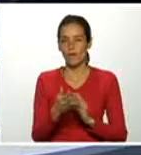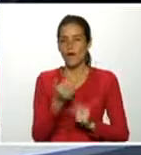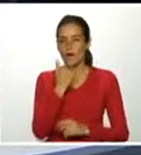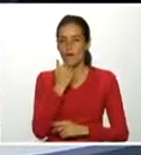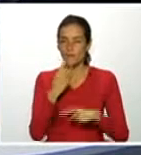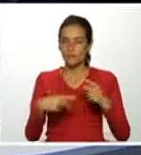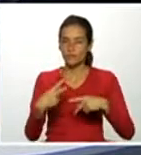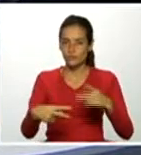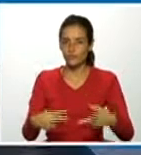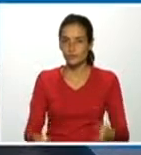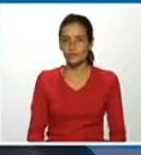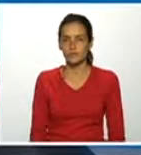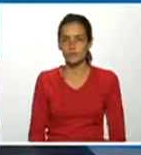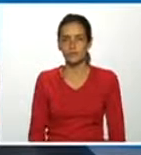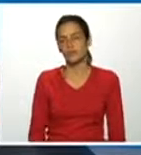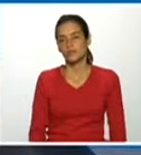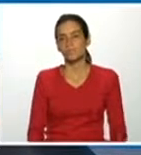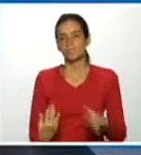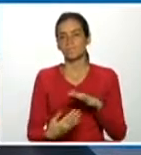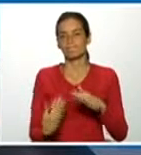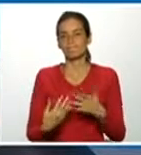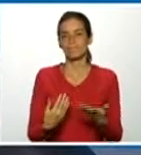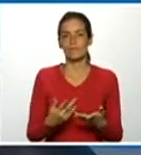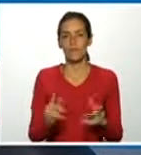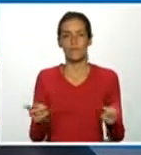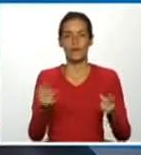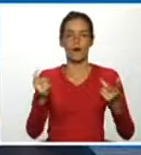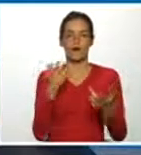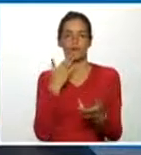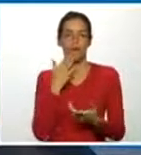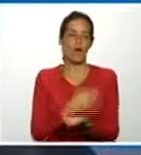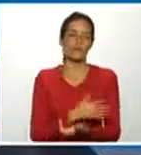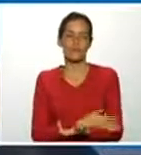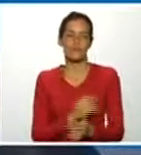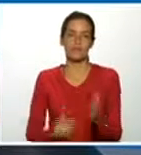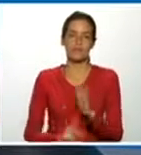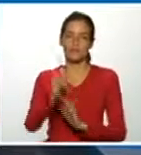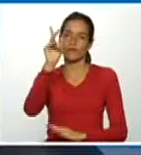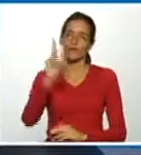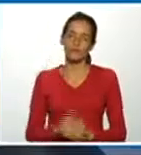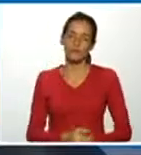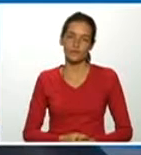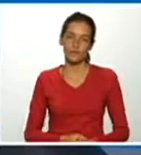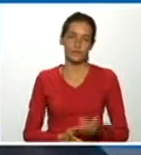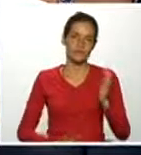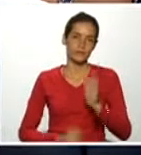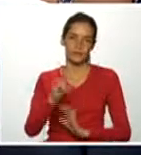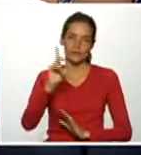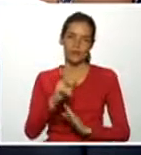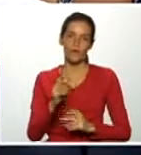ecosistema productivo, que es básicamente que lo proponen como que antes del desarrollo